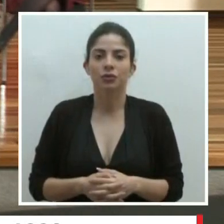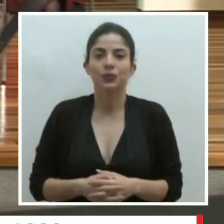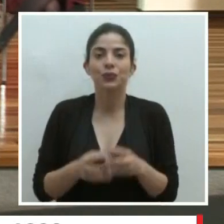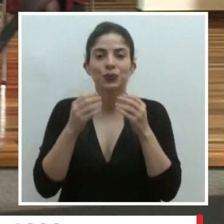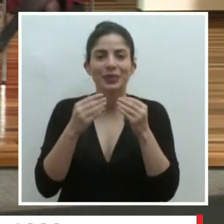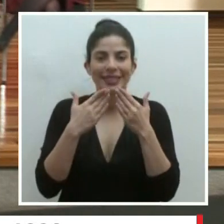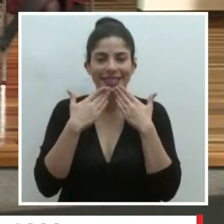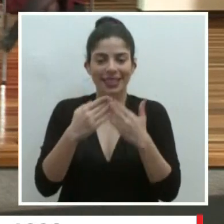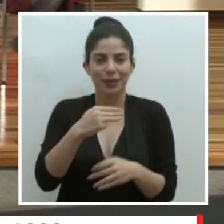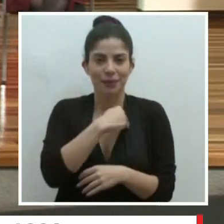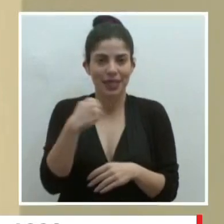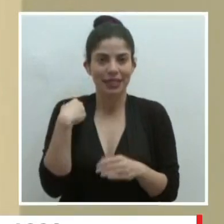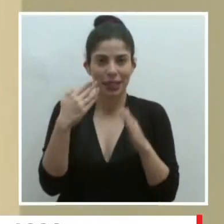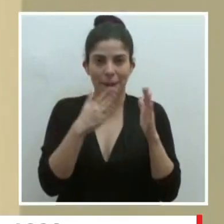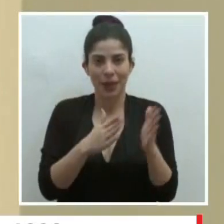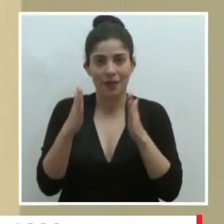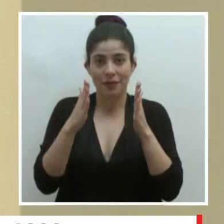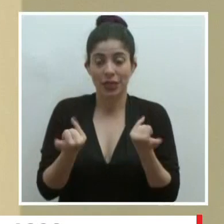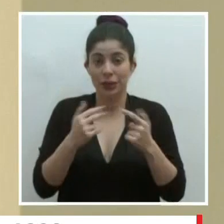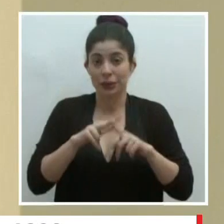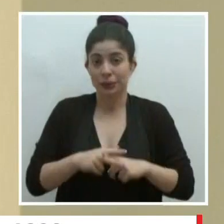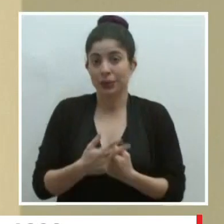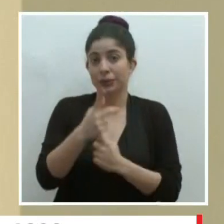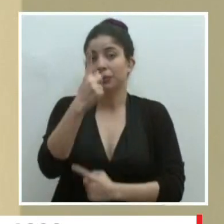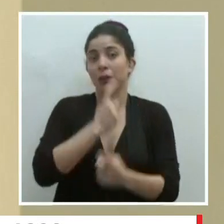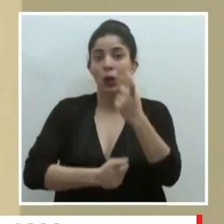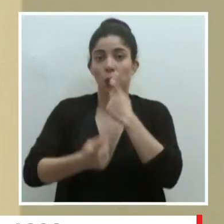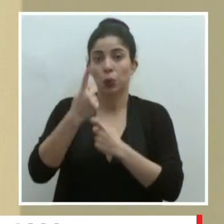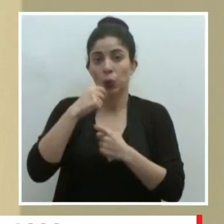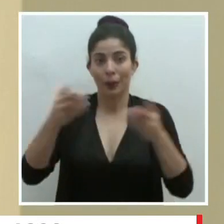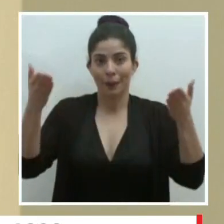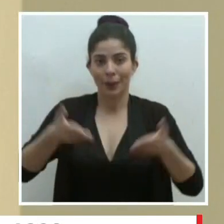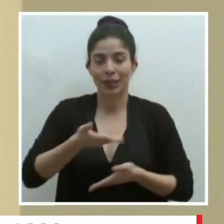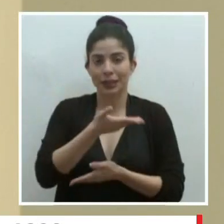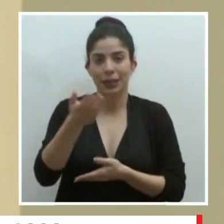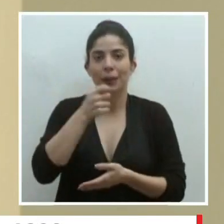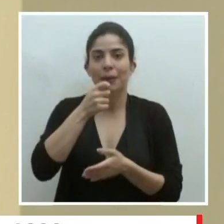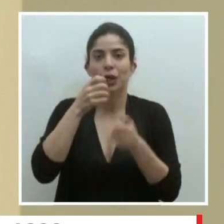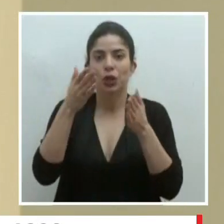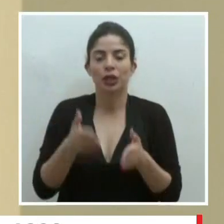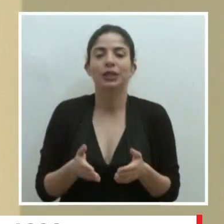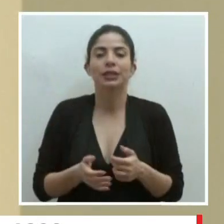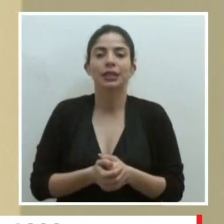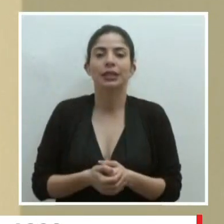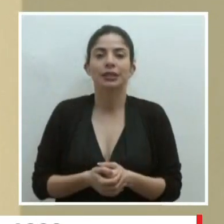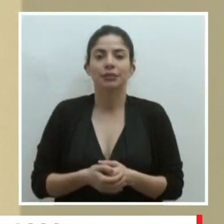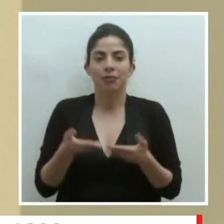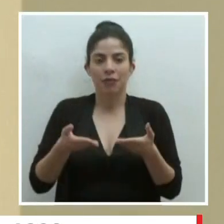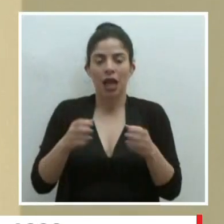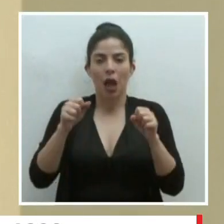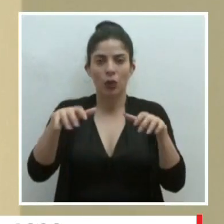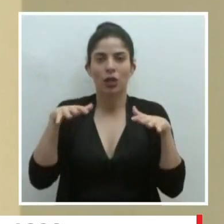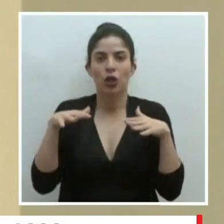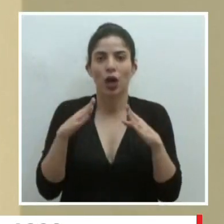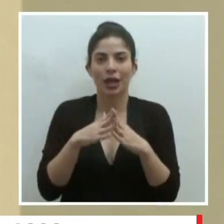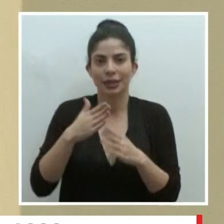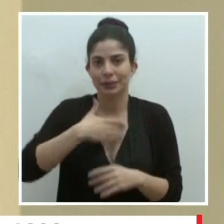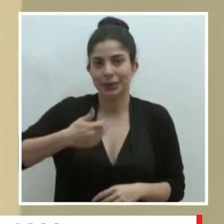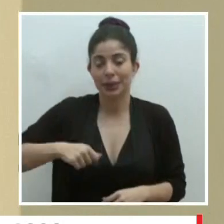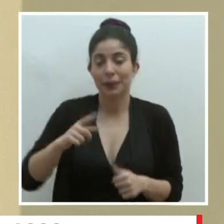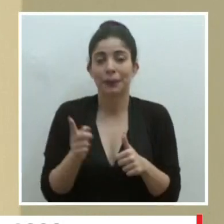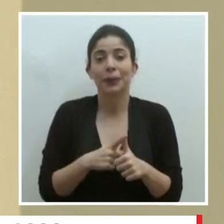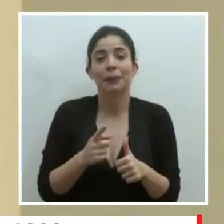Muchas gracias a la ministra de Planificación. Iniciamos con el periodo de consultas presenciales de los colegas que se encuentran en el auditorio de Casa Presidencial. El